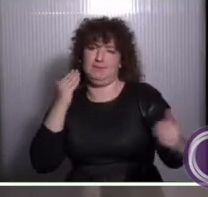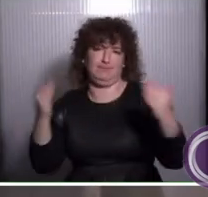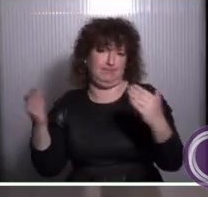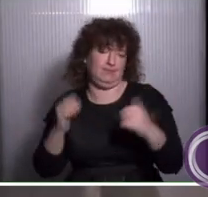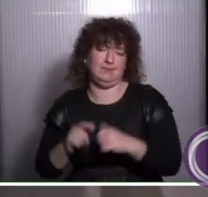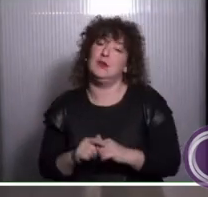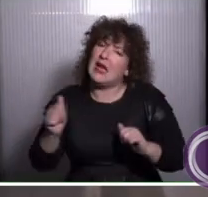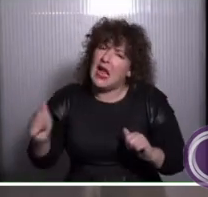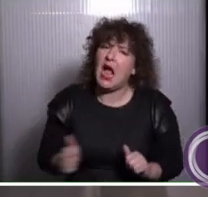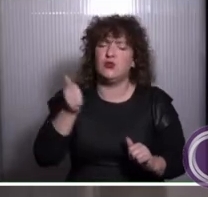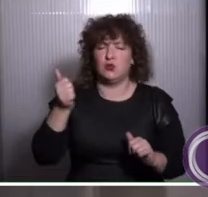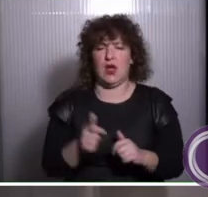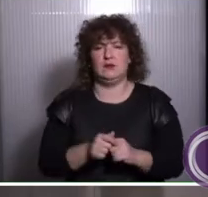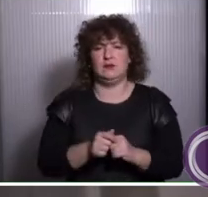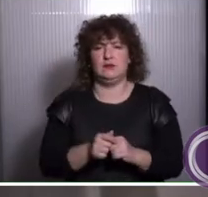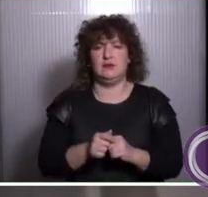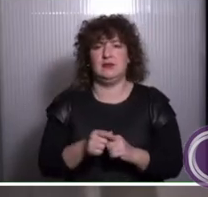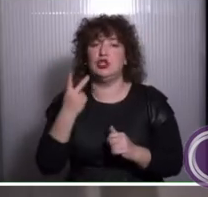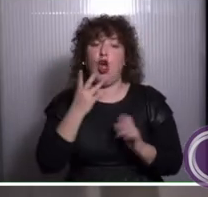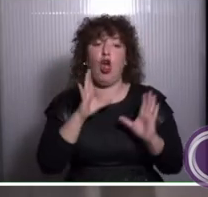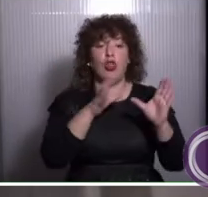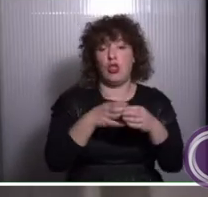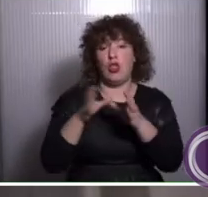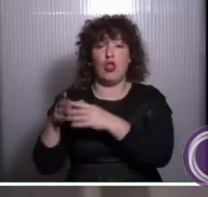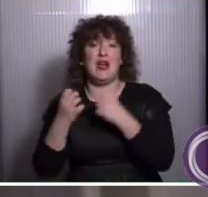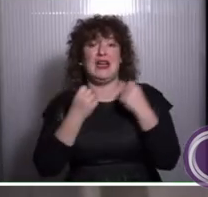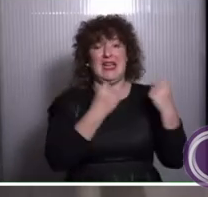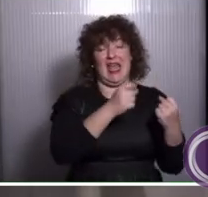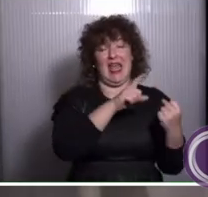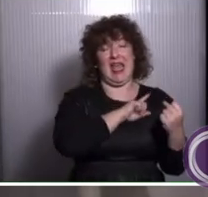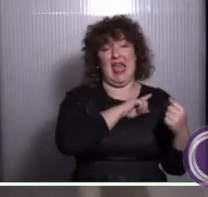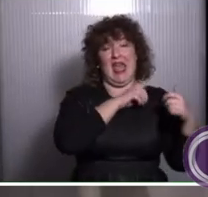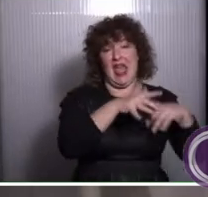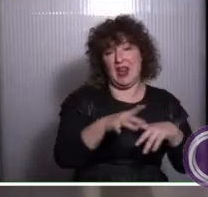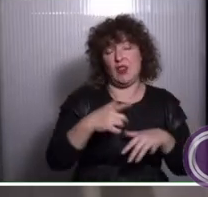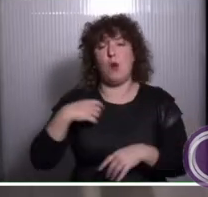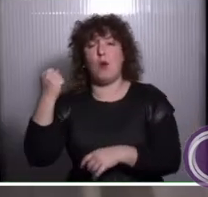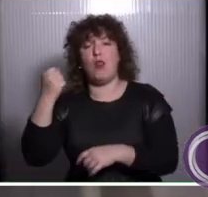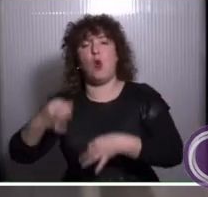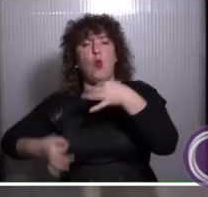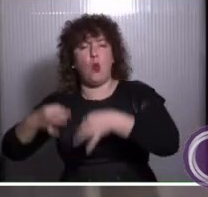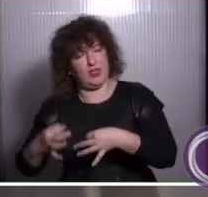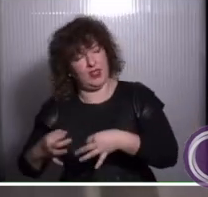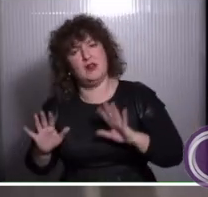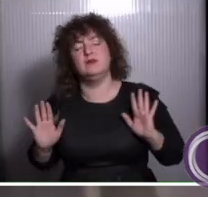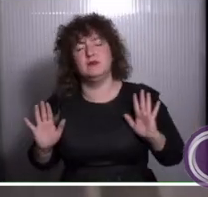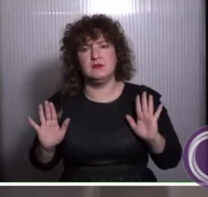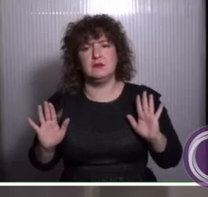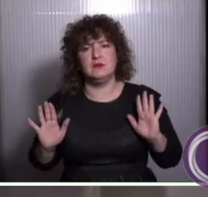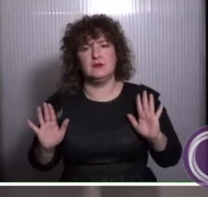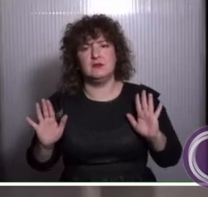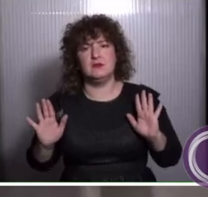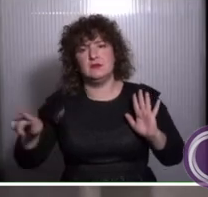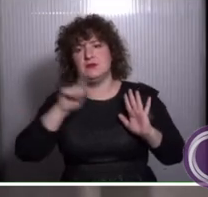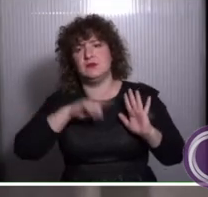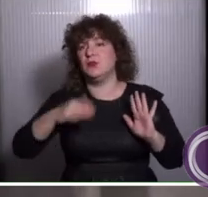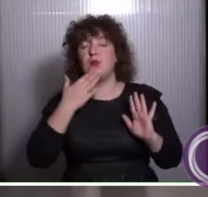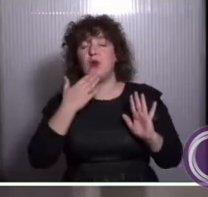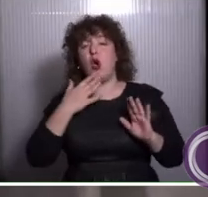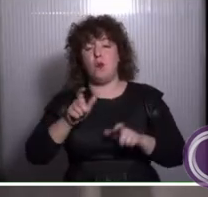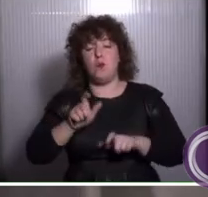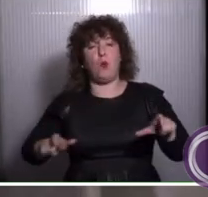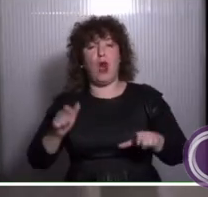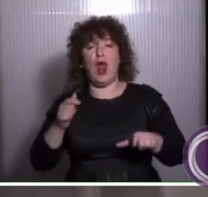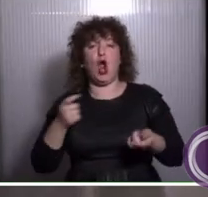ayer. Casualmente, dos instituciones, los ejércitos y el Poder Judicial, hombre, ni sometidas al control